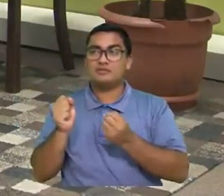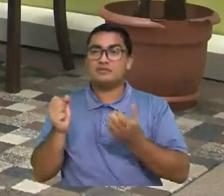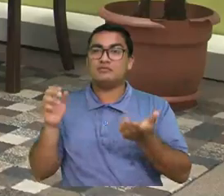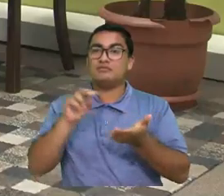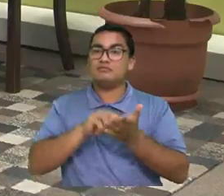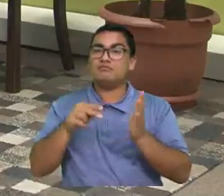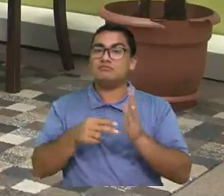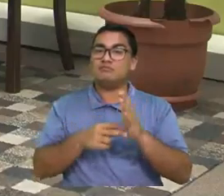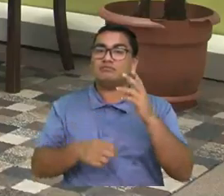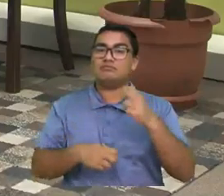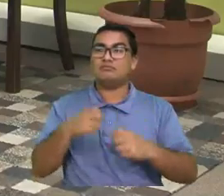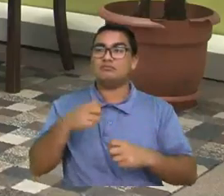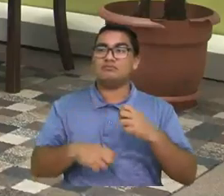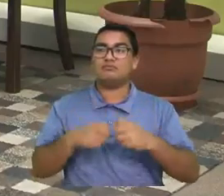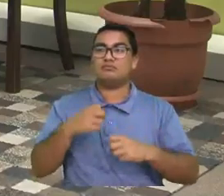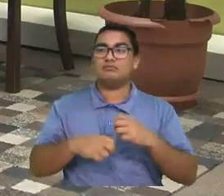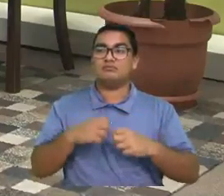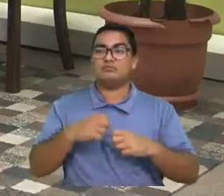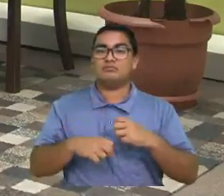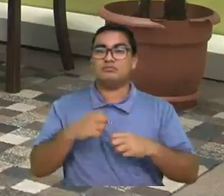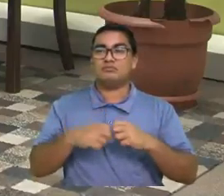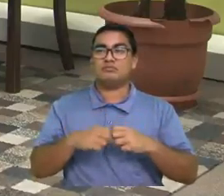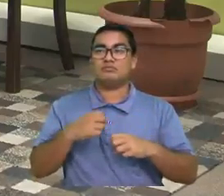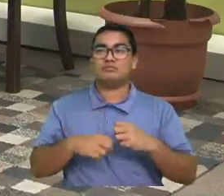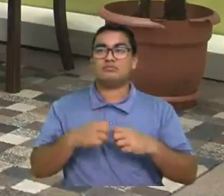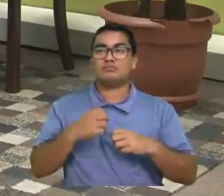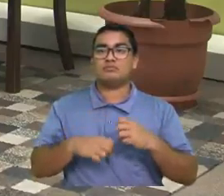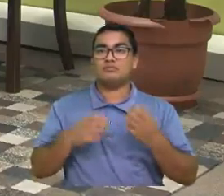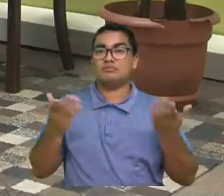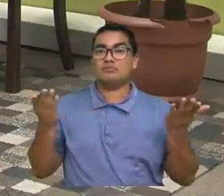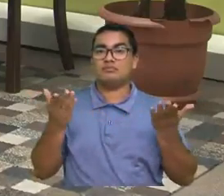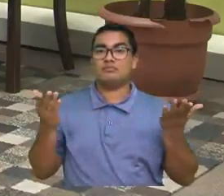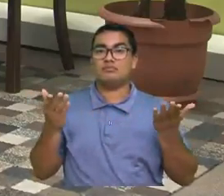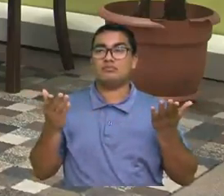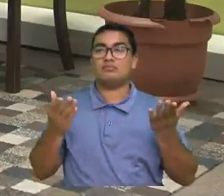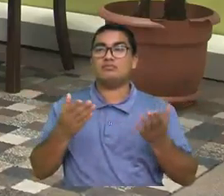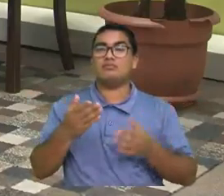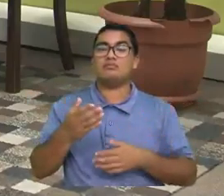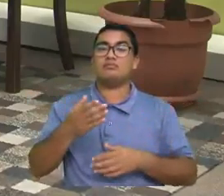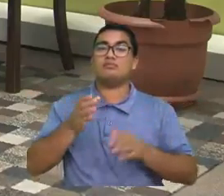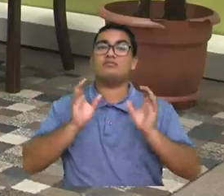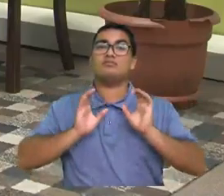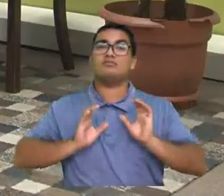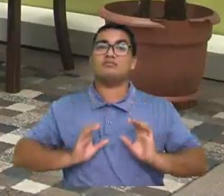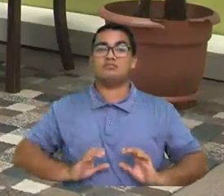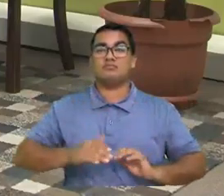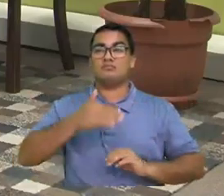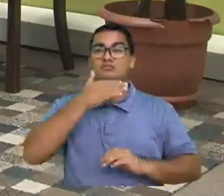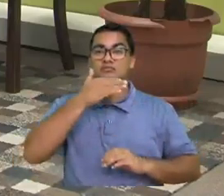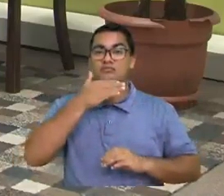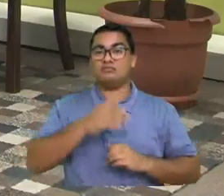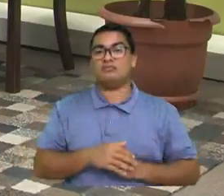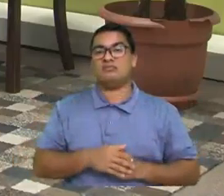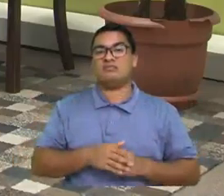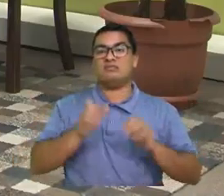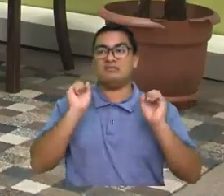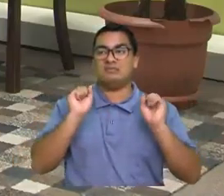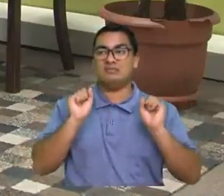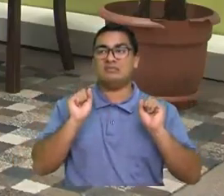afectar nuestro sistema, es una agresión a nuestro sistema inmunológico. Entonces eso puede